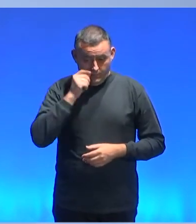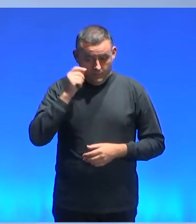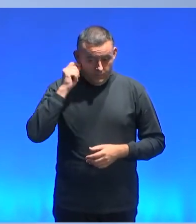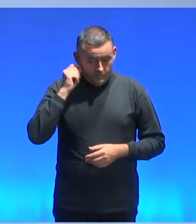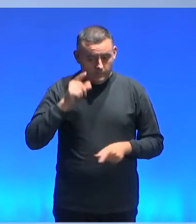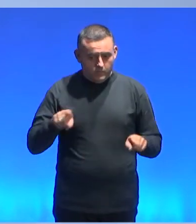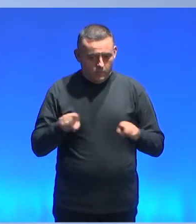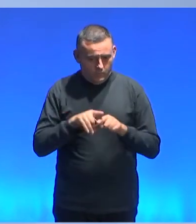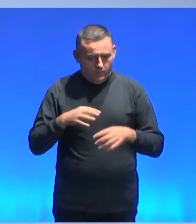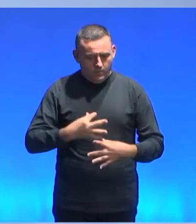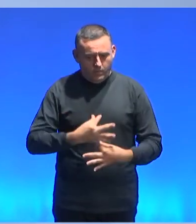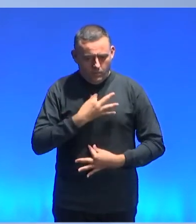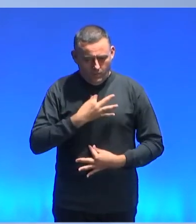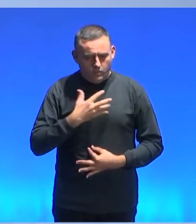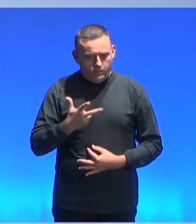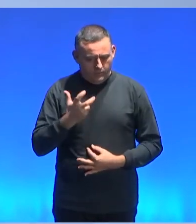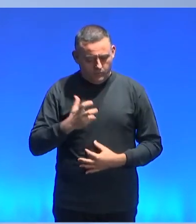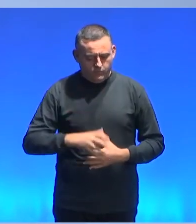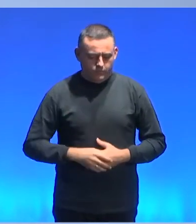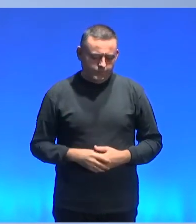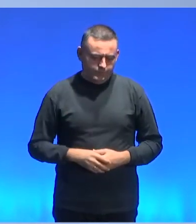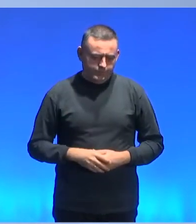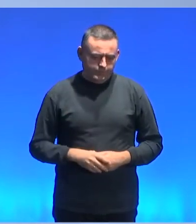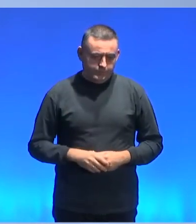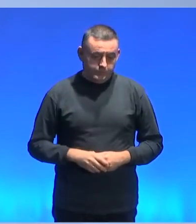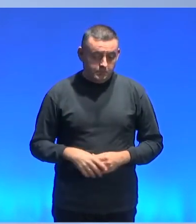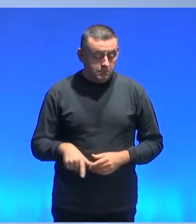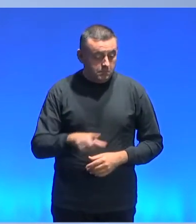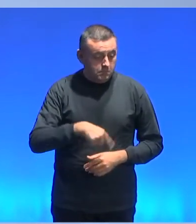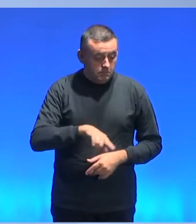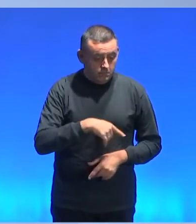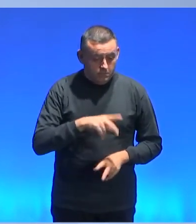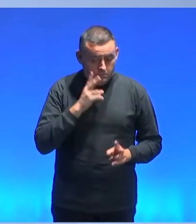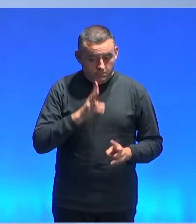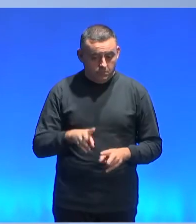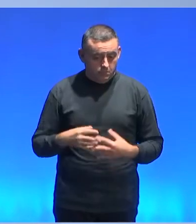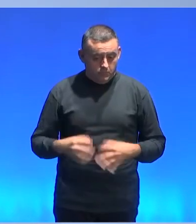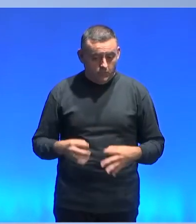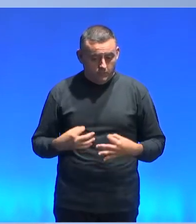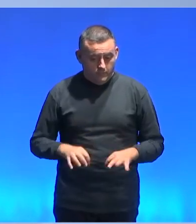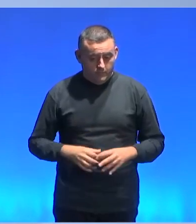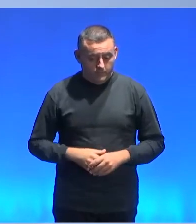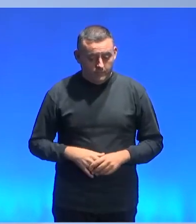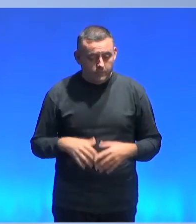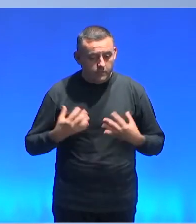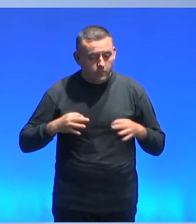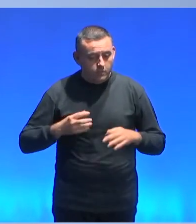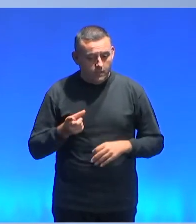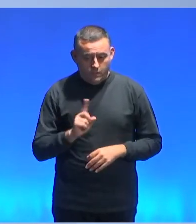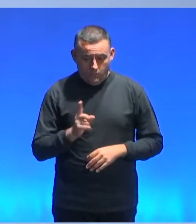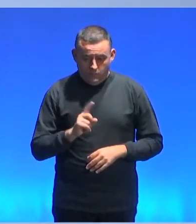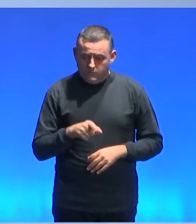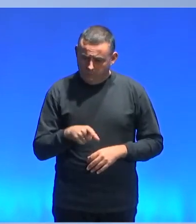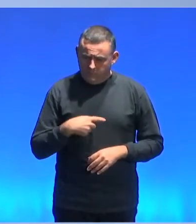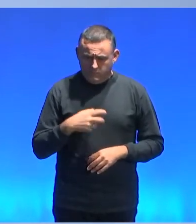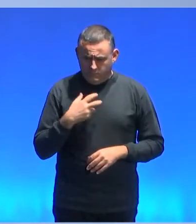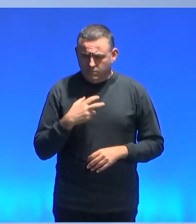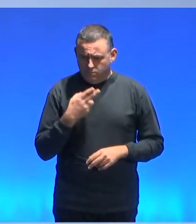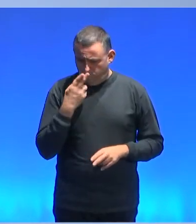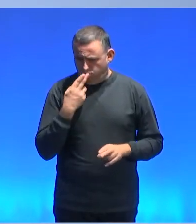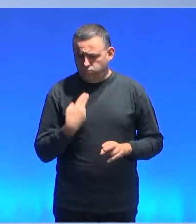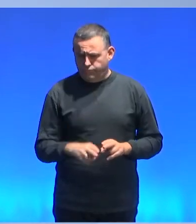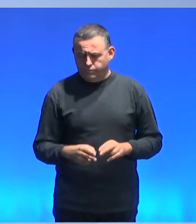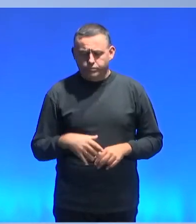Y esto puede parecer normal, pero es revolucionario, porque